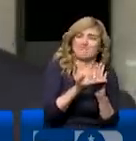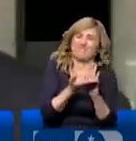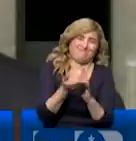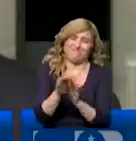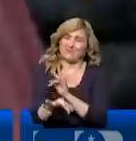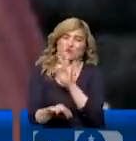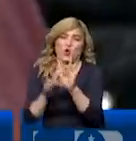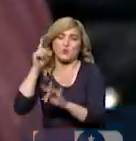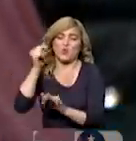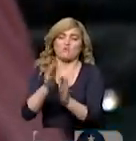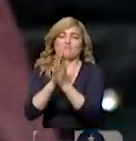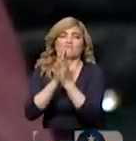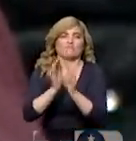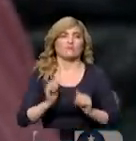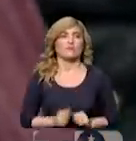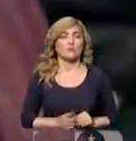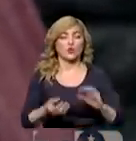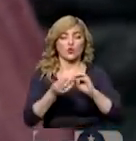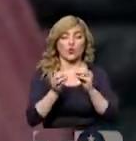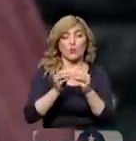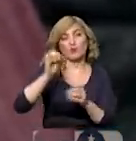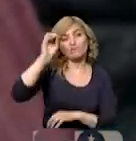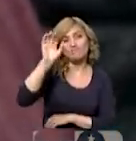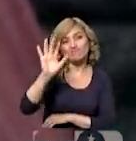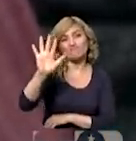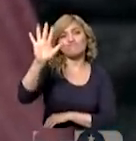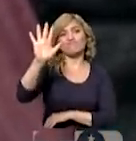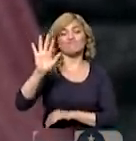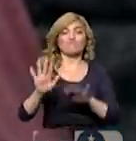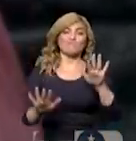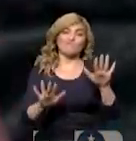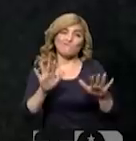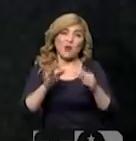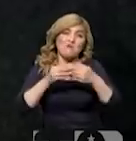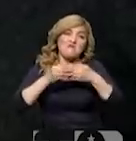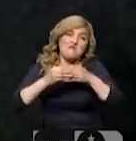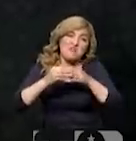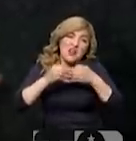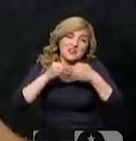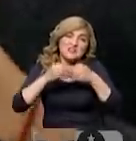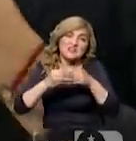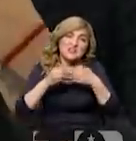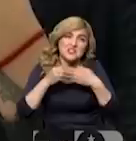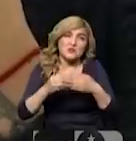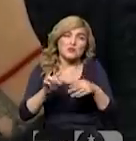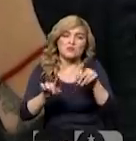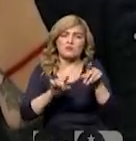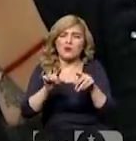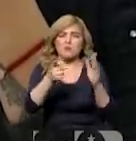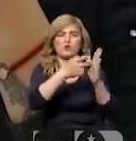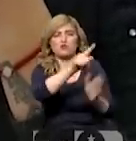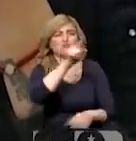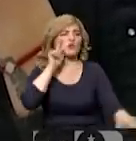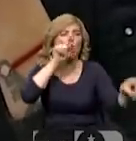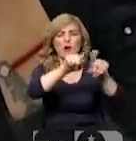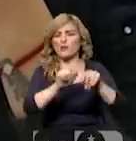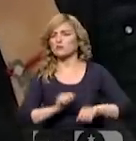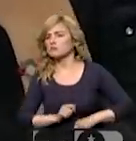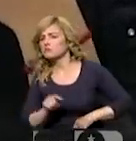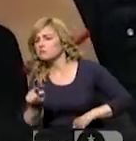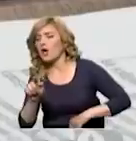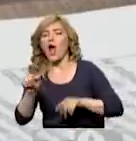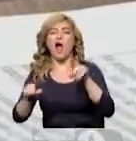está pidiendo el gobierno. La bancada de la Revolución Ciudadana se muestra un tanto más flexible, pero tiene objeciones a varios puntos del proyecto de